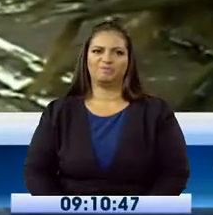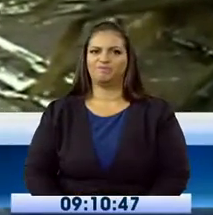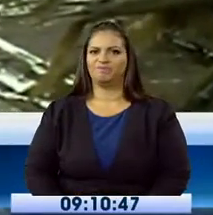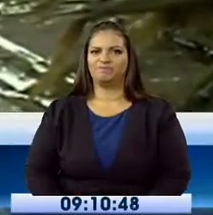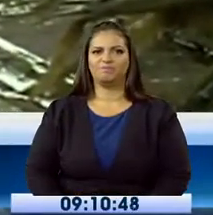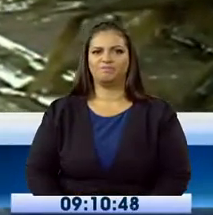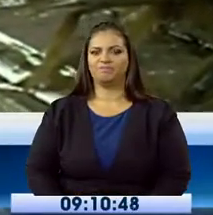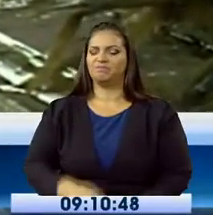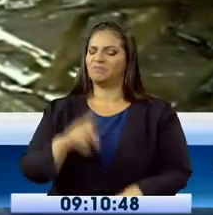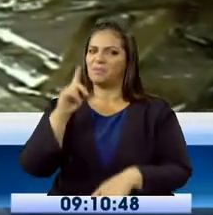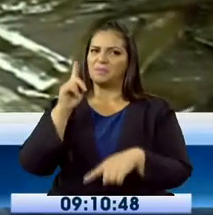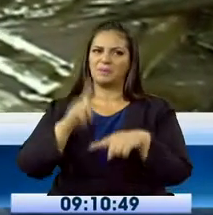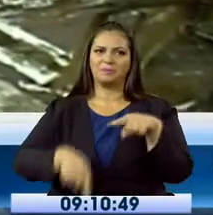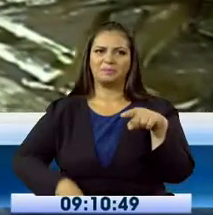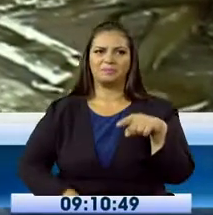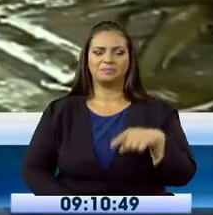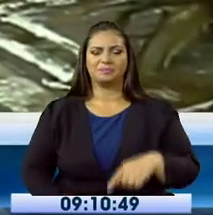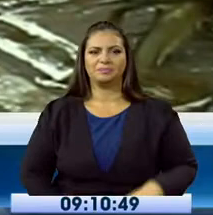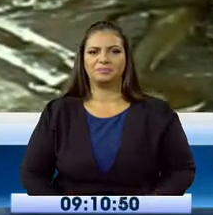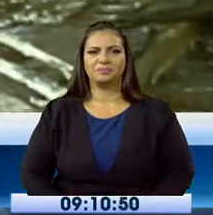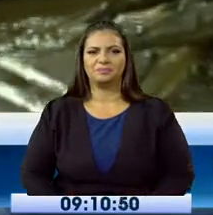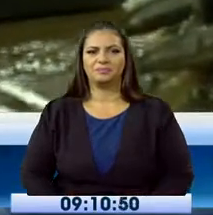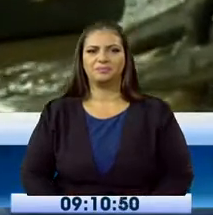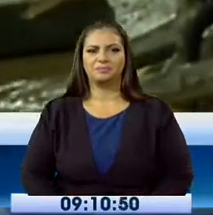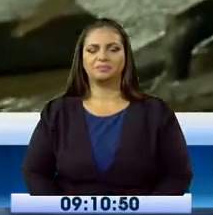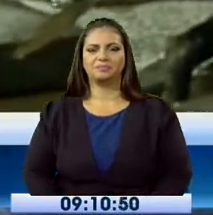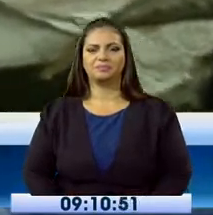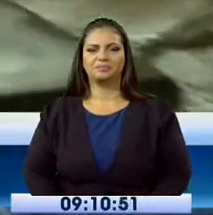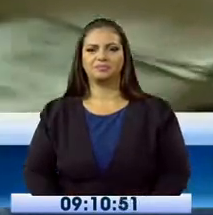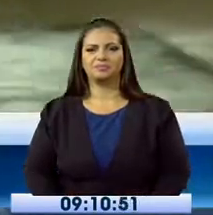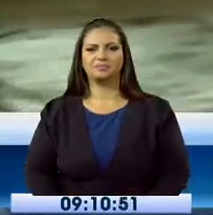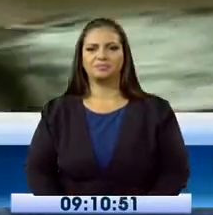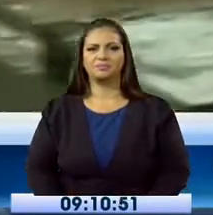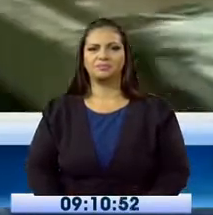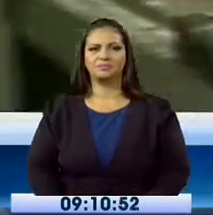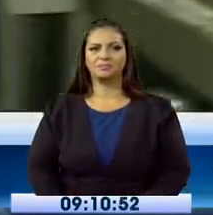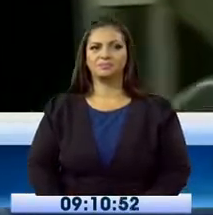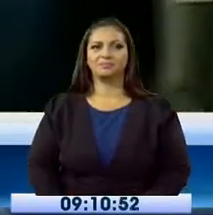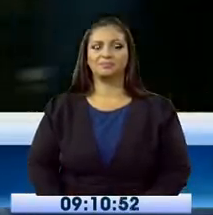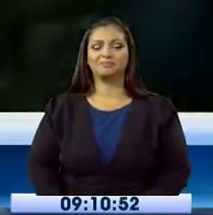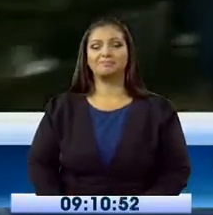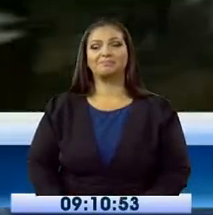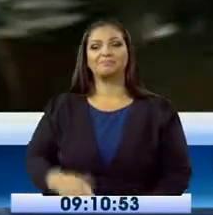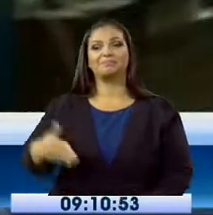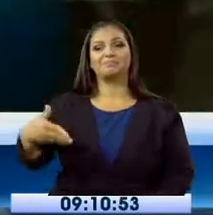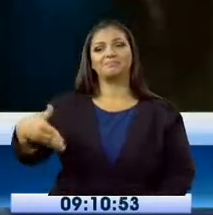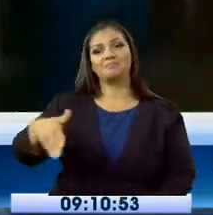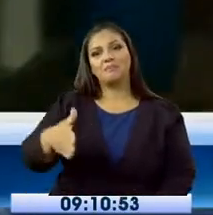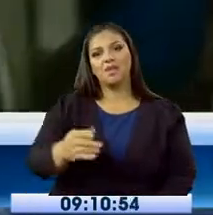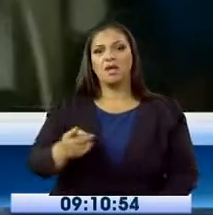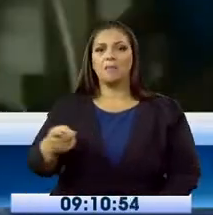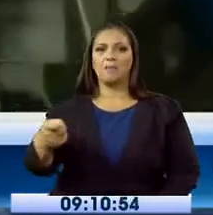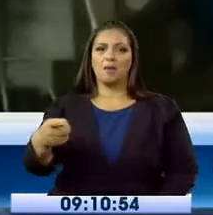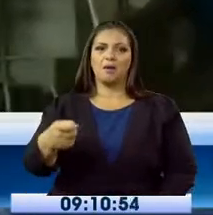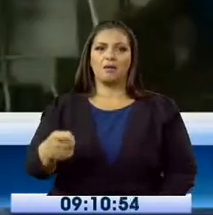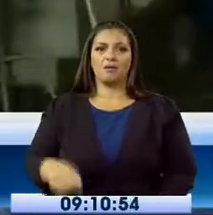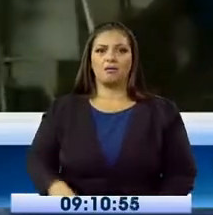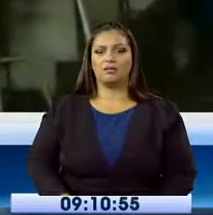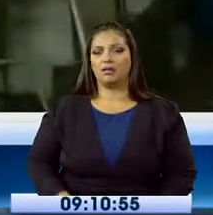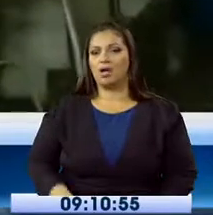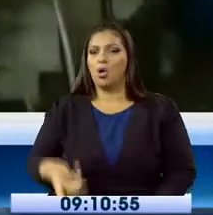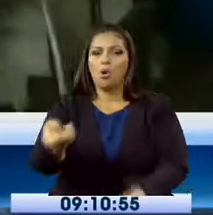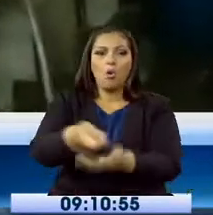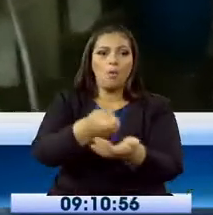puede. Es así. Así que los mariscos no son para todos los días. Debería de ser, somos un país que